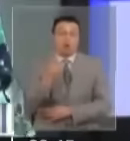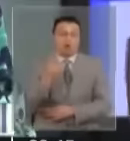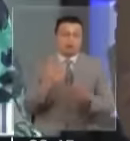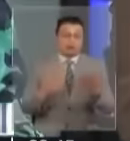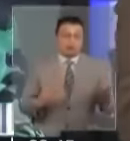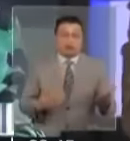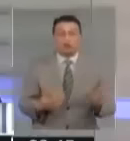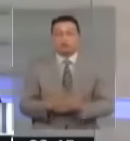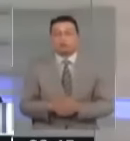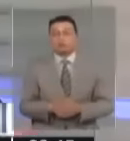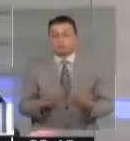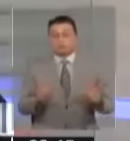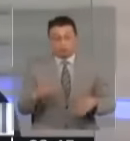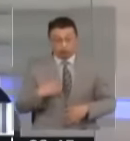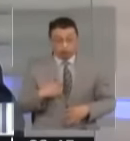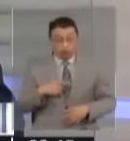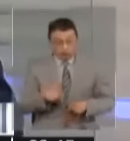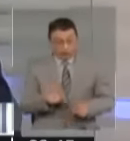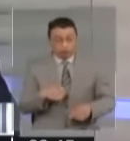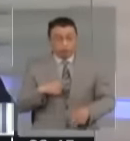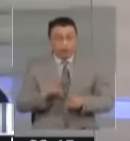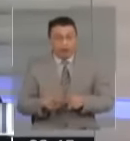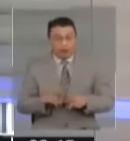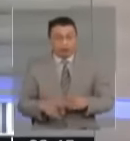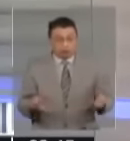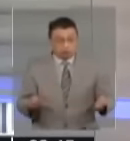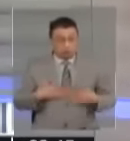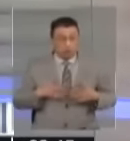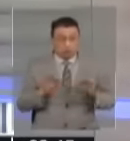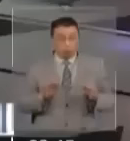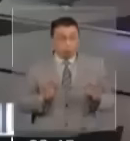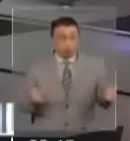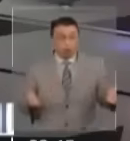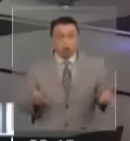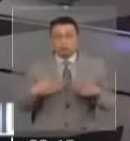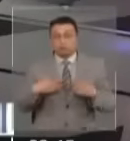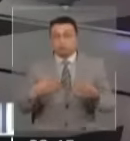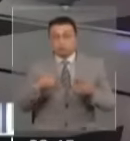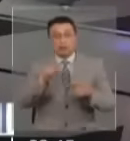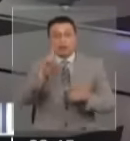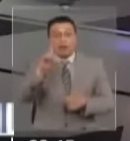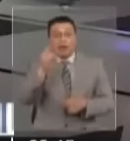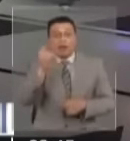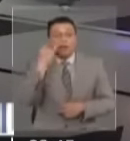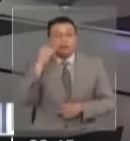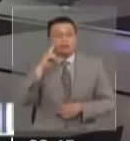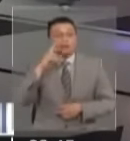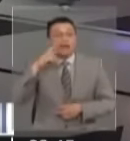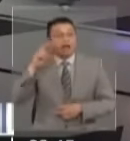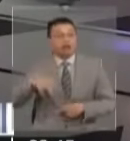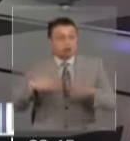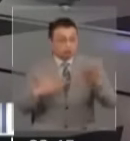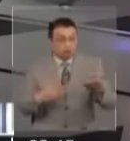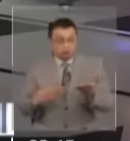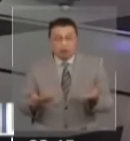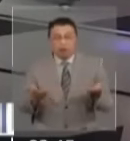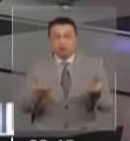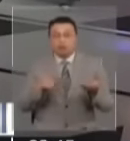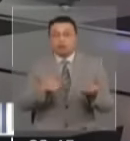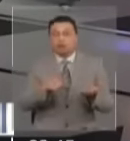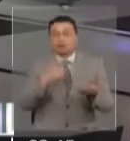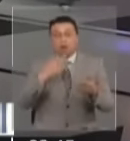estoy haciendo yo. Eso es lo que estoy haciendo. Bien, pues yo me alegro que lo esté haciendo, pero usted lo licitó. Si los concejales le han dicho UPA, ya